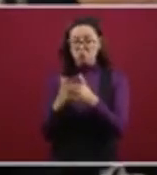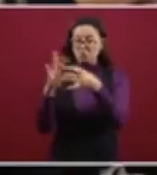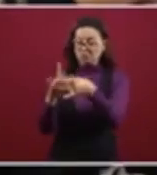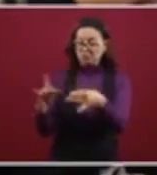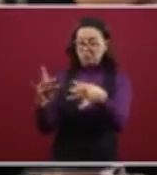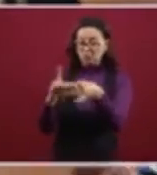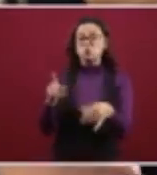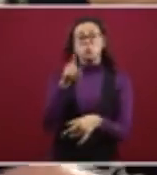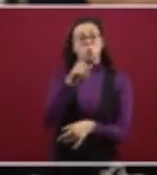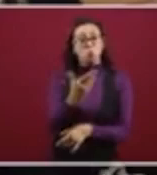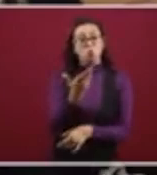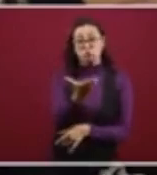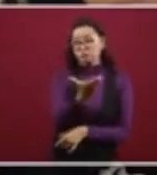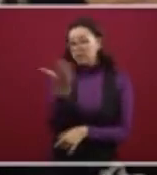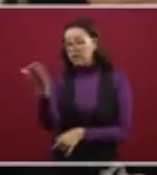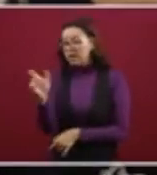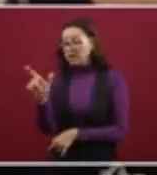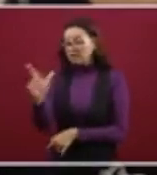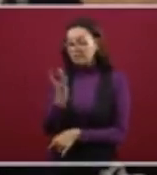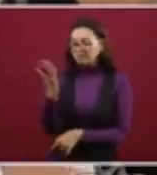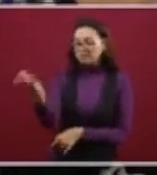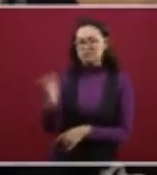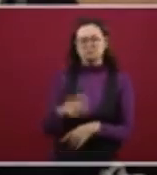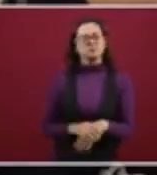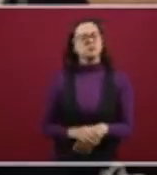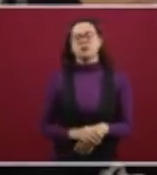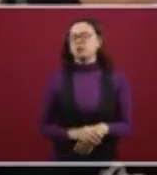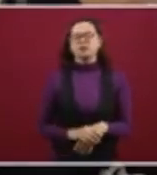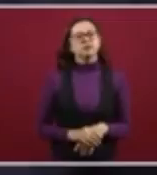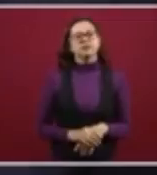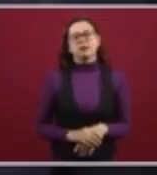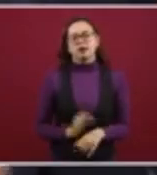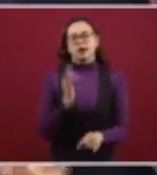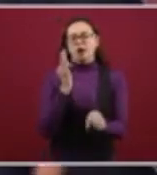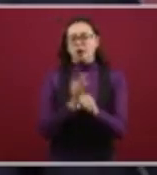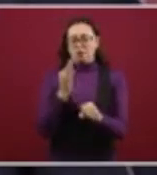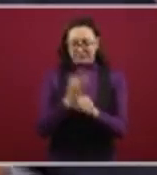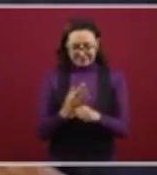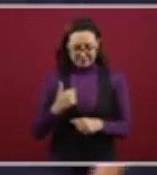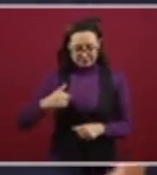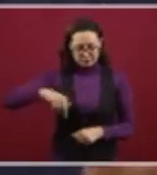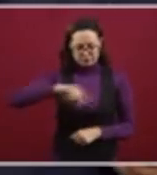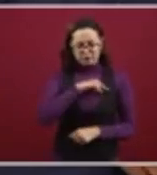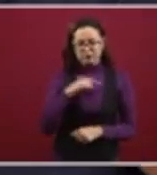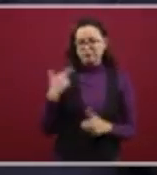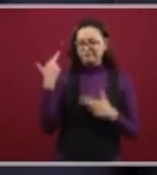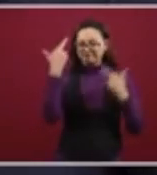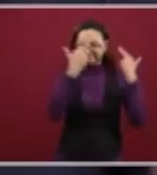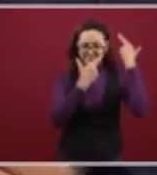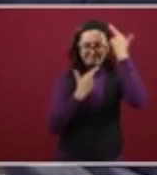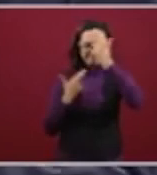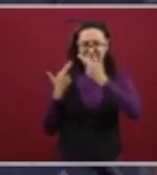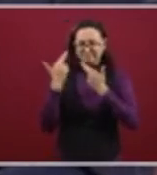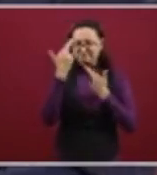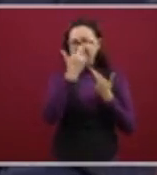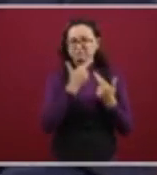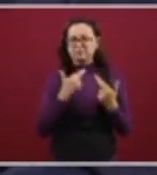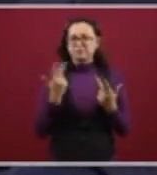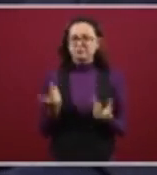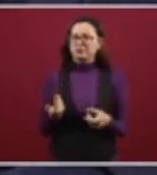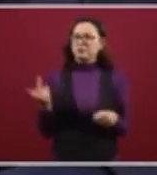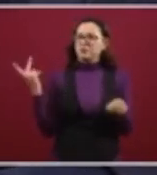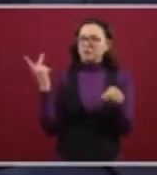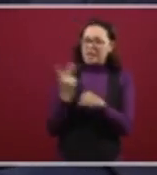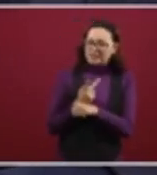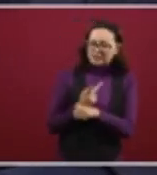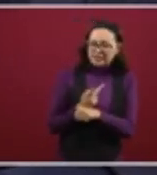exponerle directamente este punto? Es que estamos haciendo una evaluación para ver cómo están quedando las